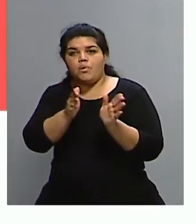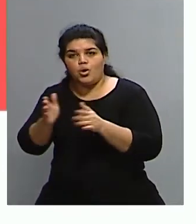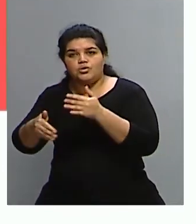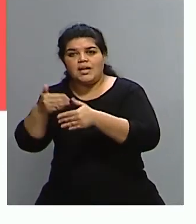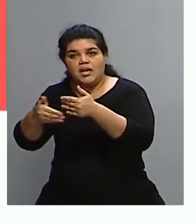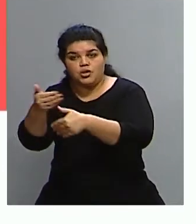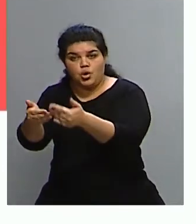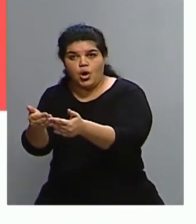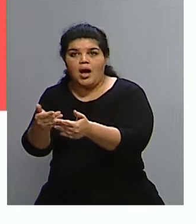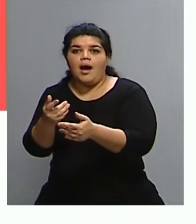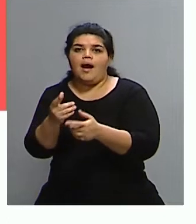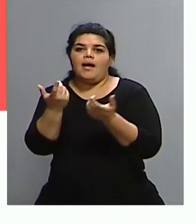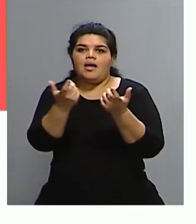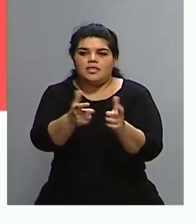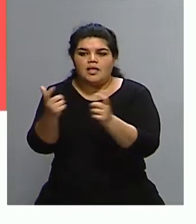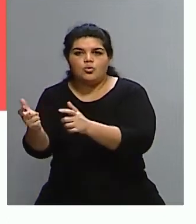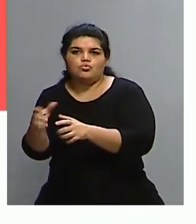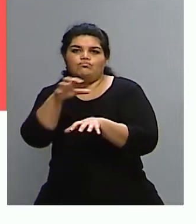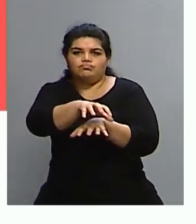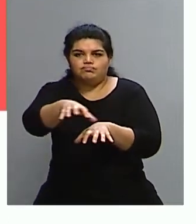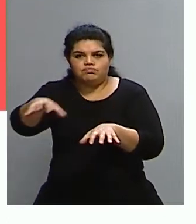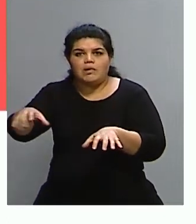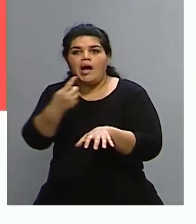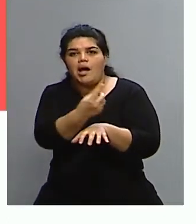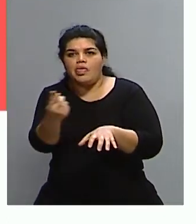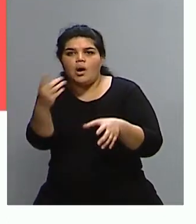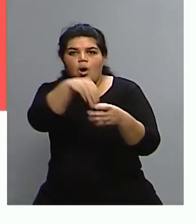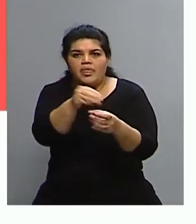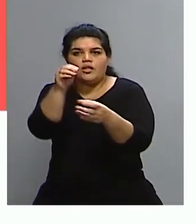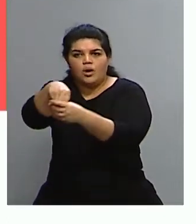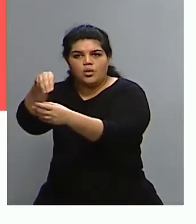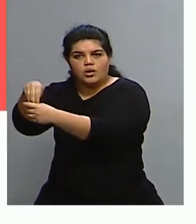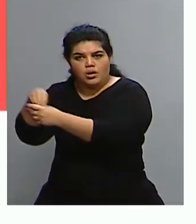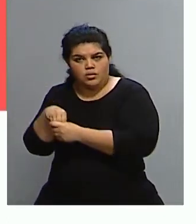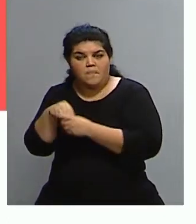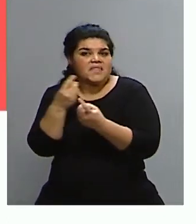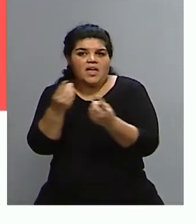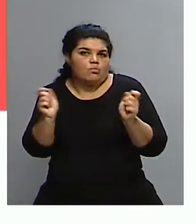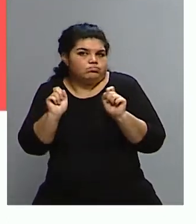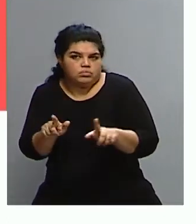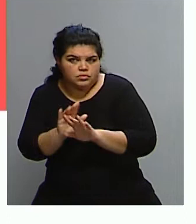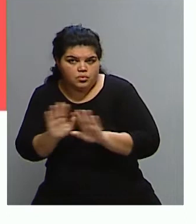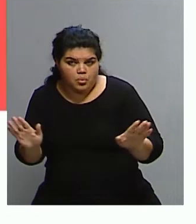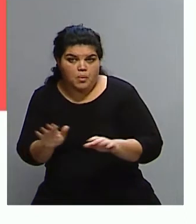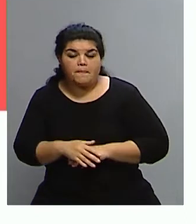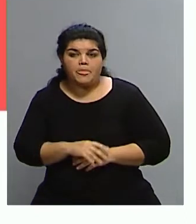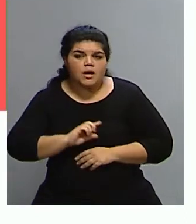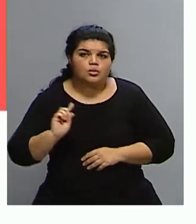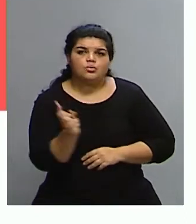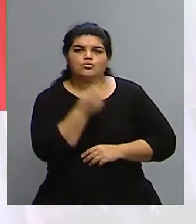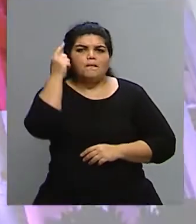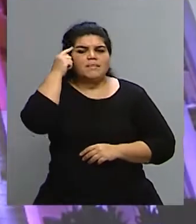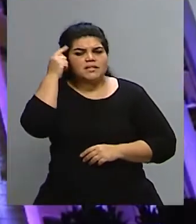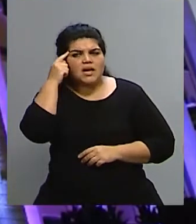institución. Entonces, cuando tenemos un programa efectivo que larga el Estado, hay que nosotros pensar en cómo lo vamos a desarrollar, cuáles son los